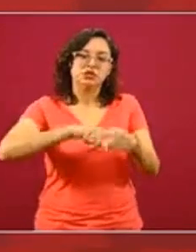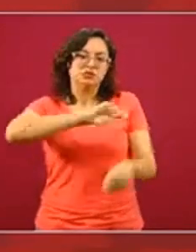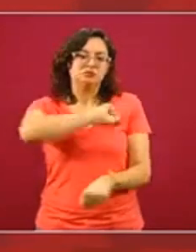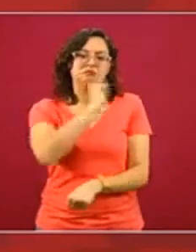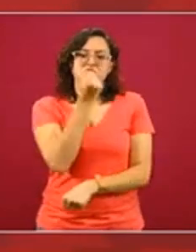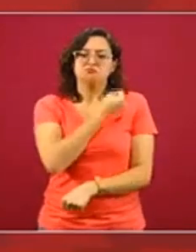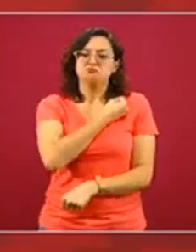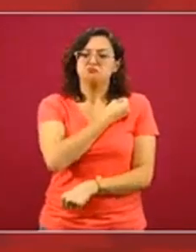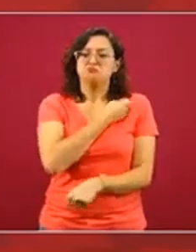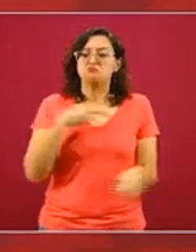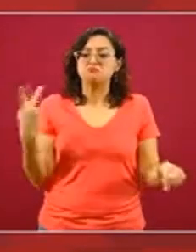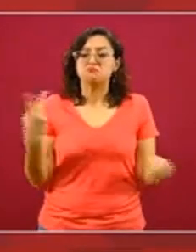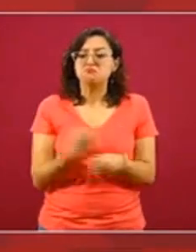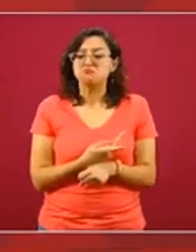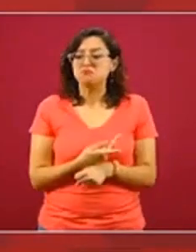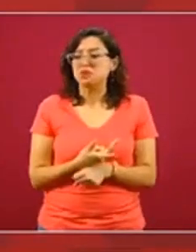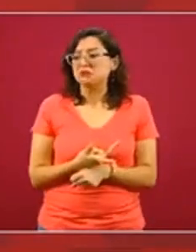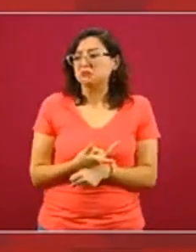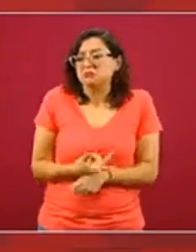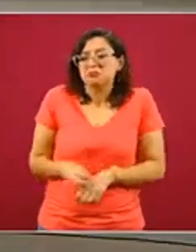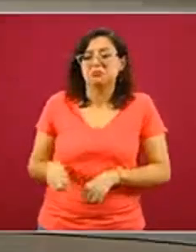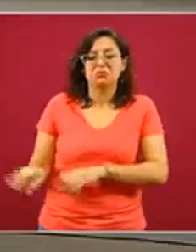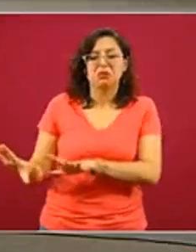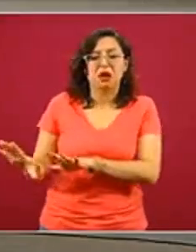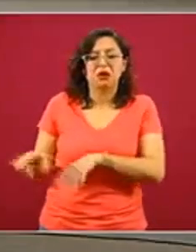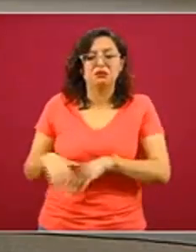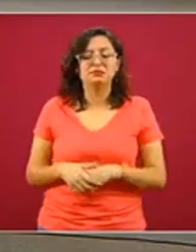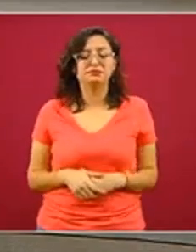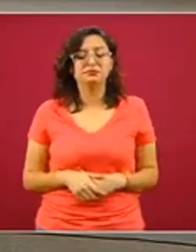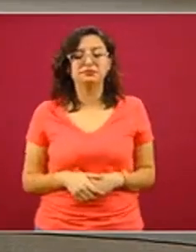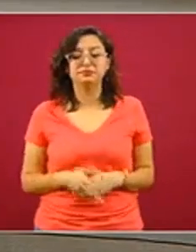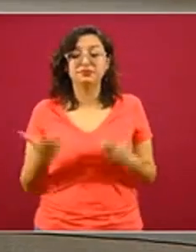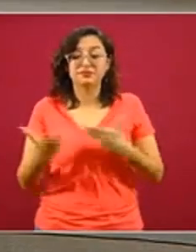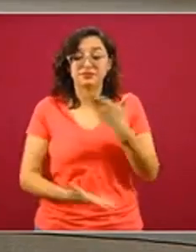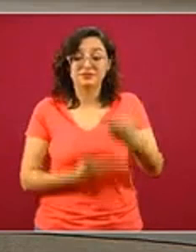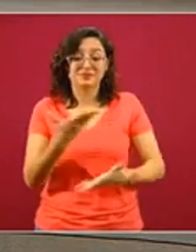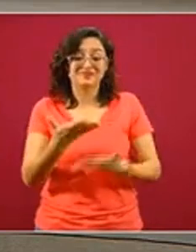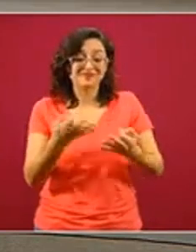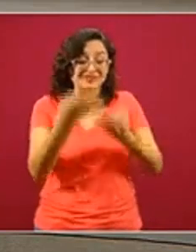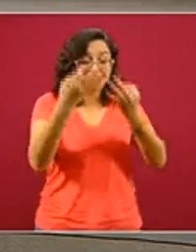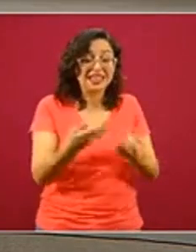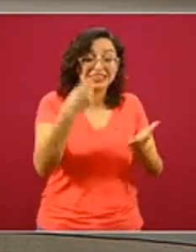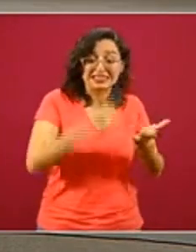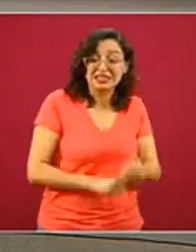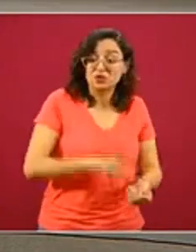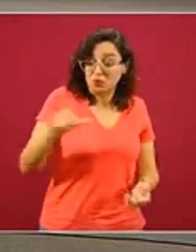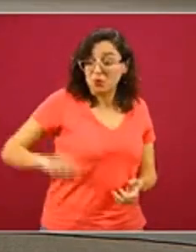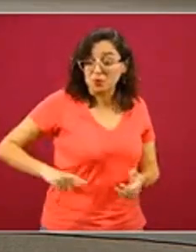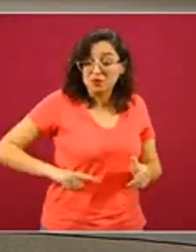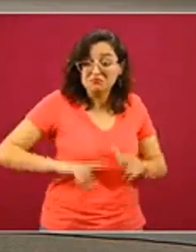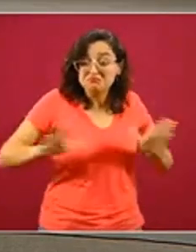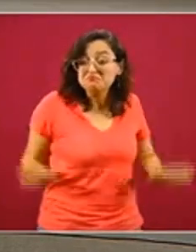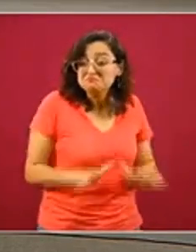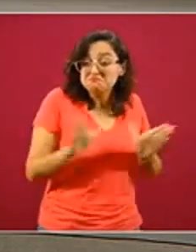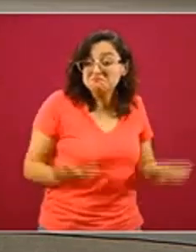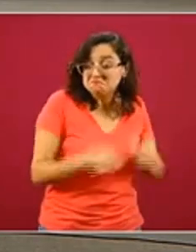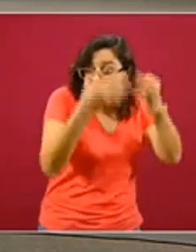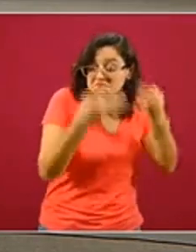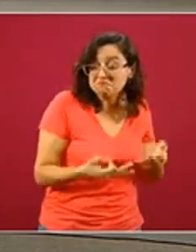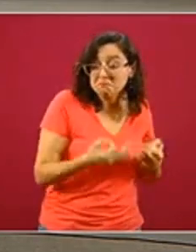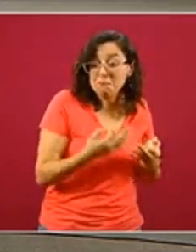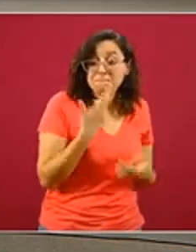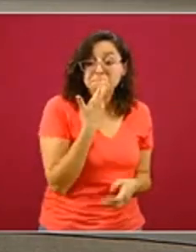intención de que proliferaran aquellos servicios que son de mayor calidad o con